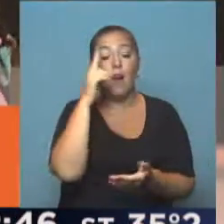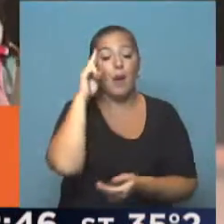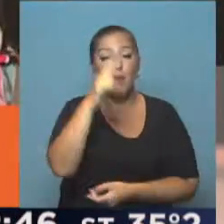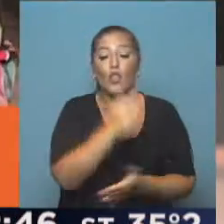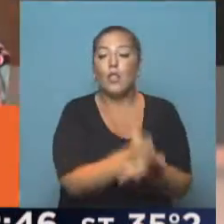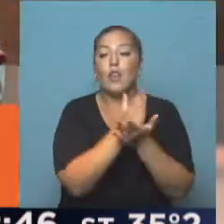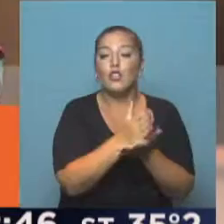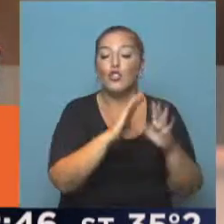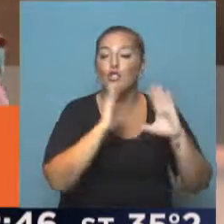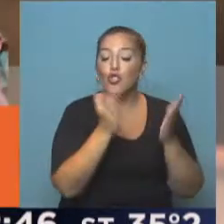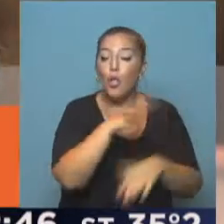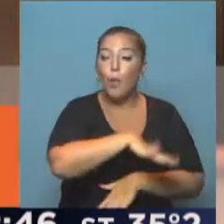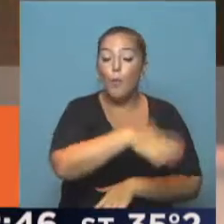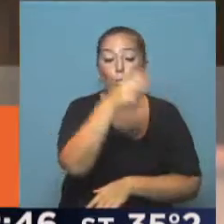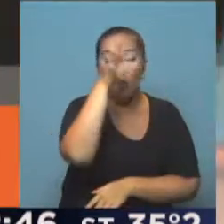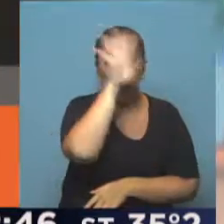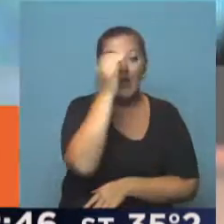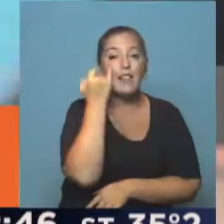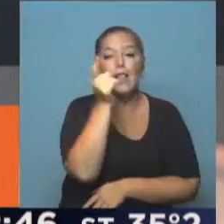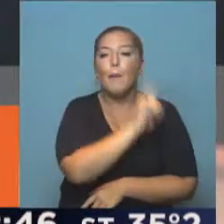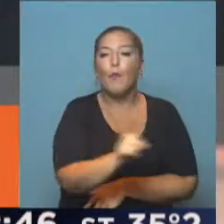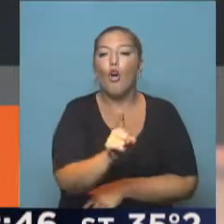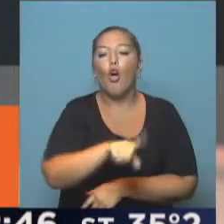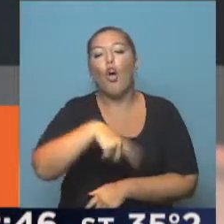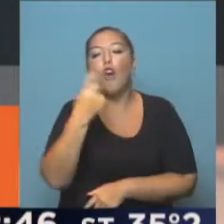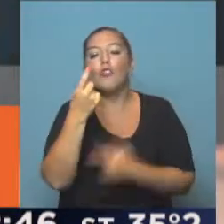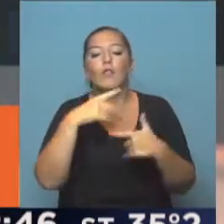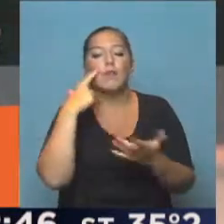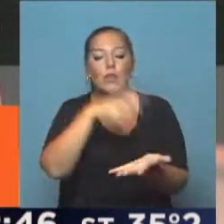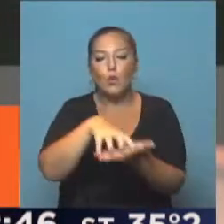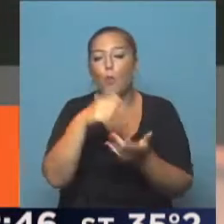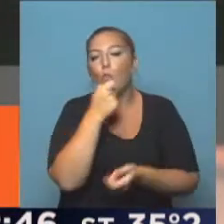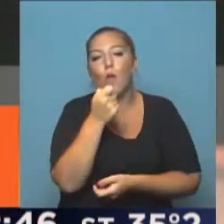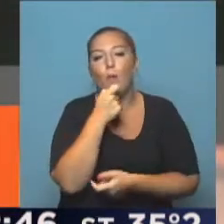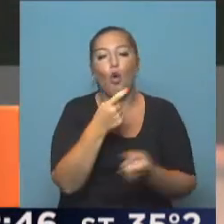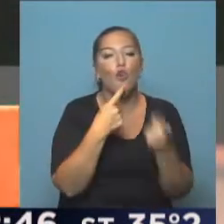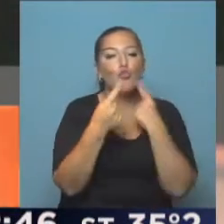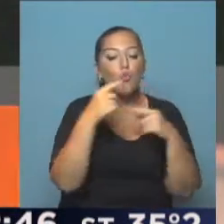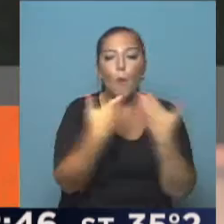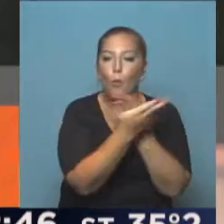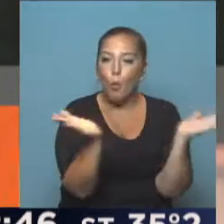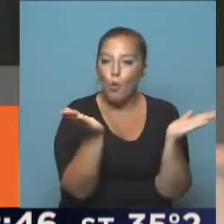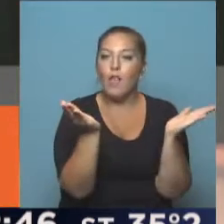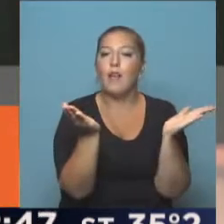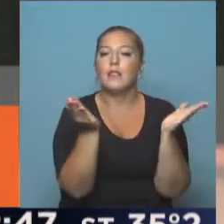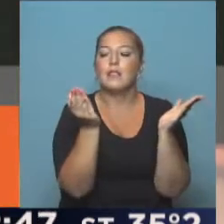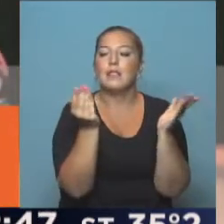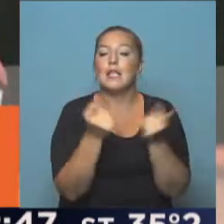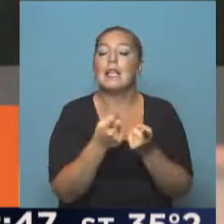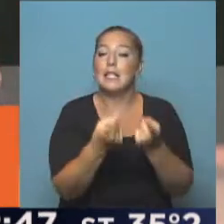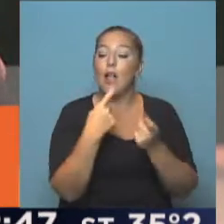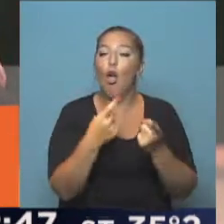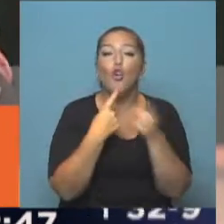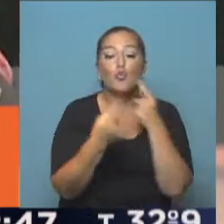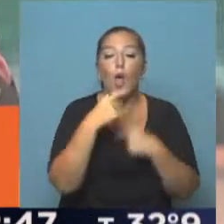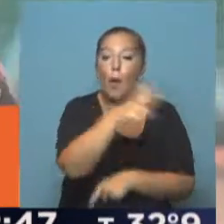indígenas y tampoco habilitando otros dispositivos institucionales, como son las consultas públicas, que implican consultar a